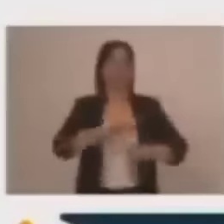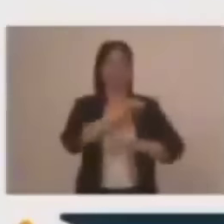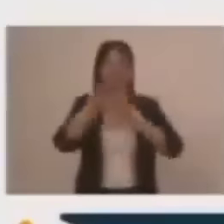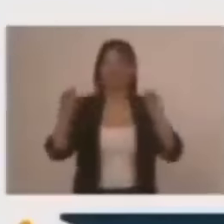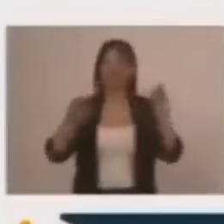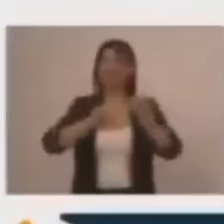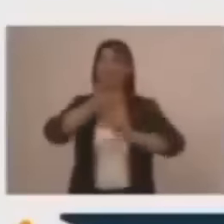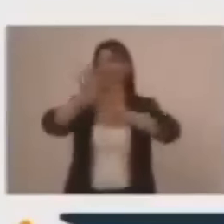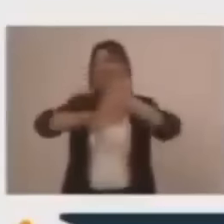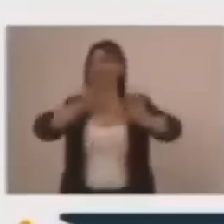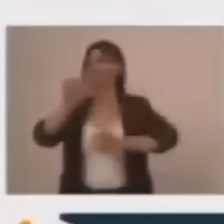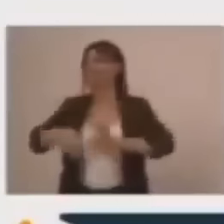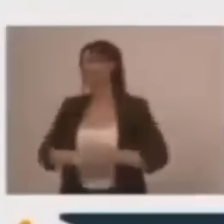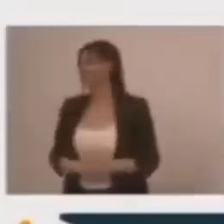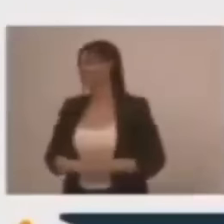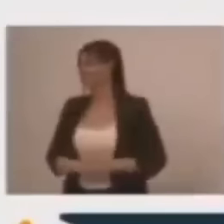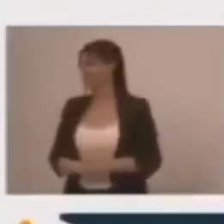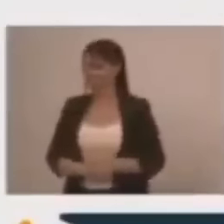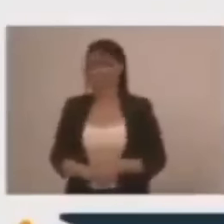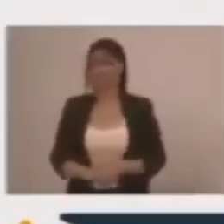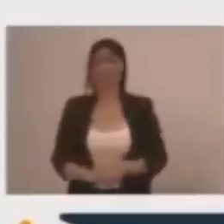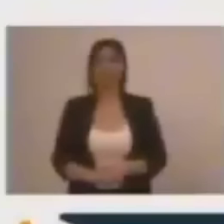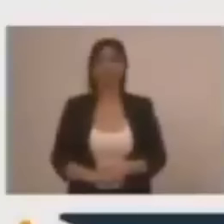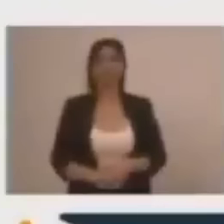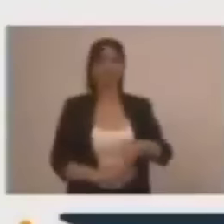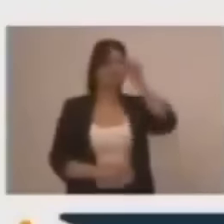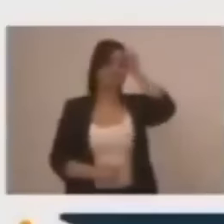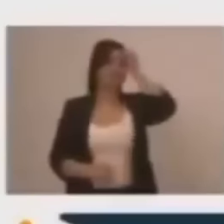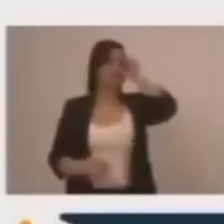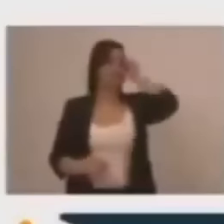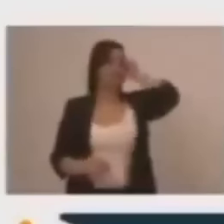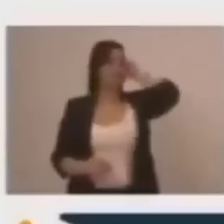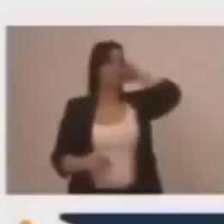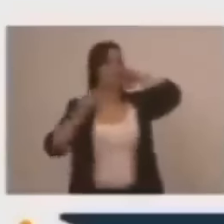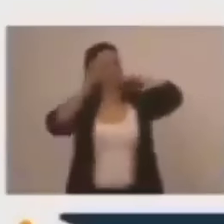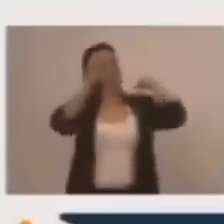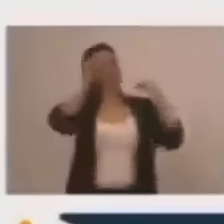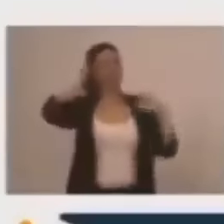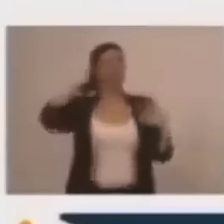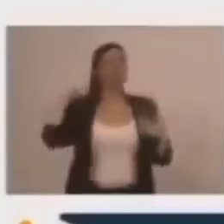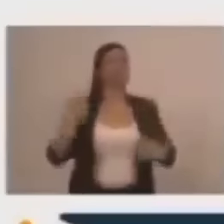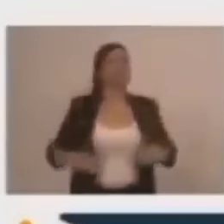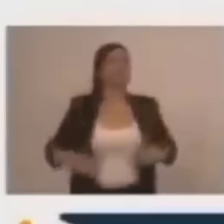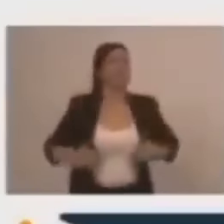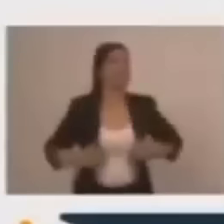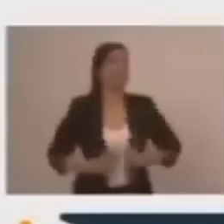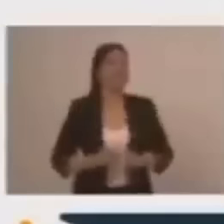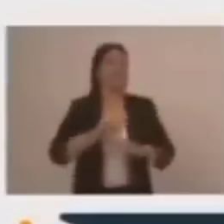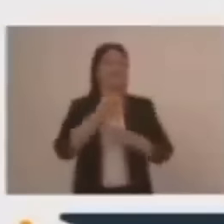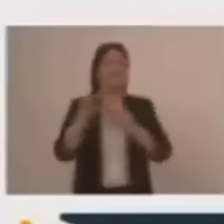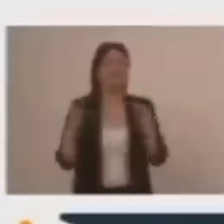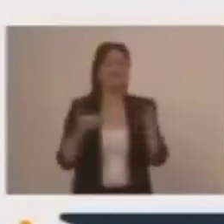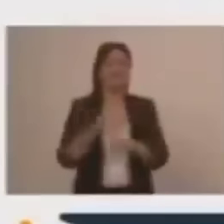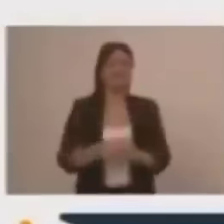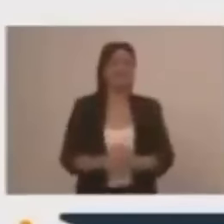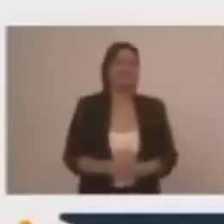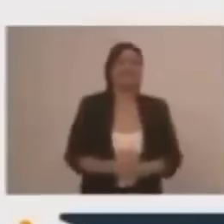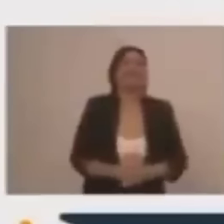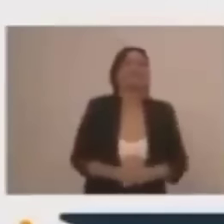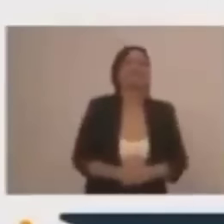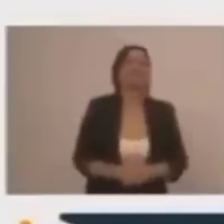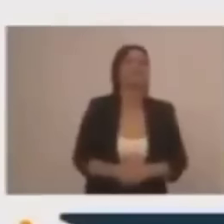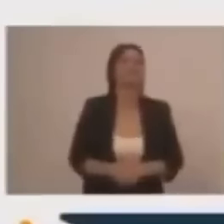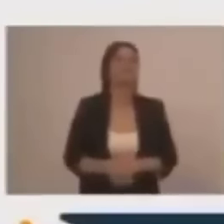complicidad del Consejo de Medellín, un bien de la ciudad vendido por un décimo de su valor. Quiero saber de cuánto fue la coima, argumenta con el